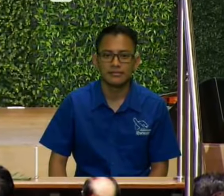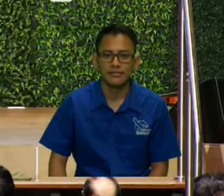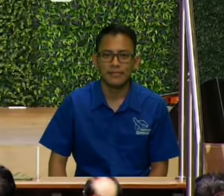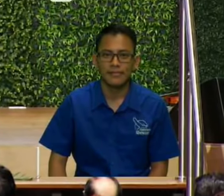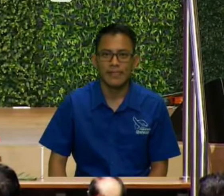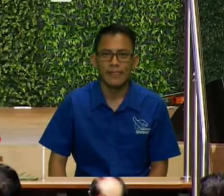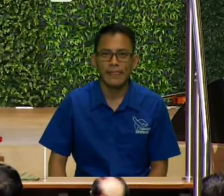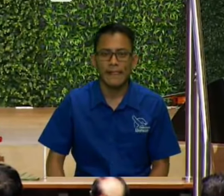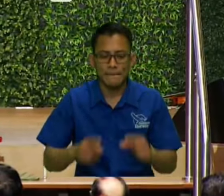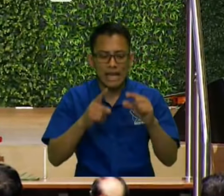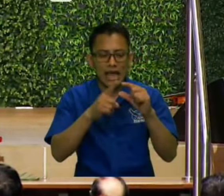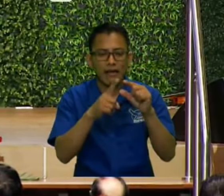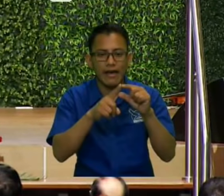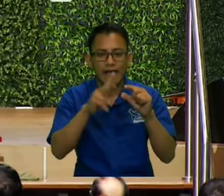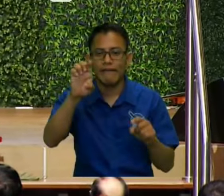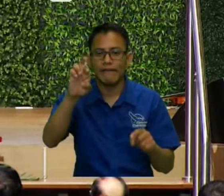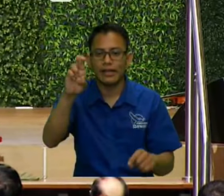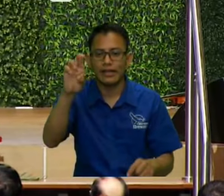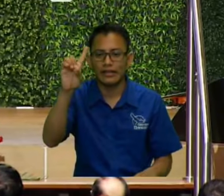Esta palabra verdadero,